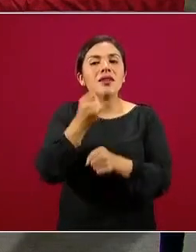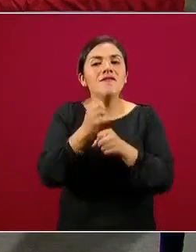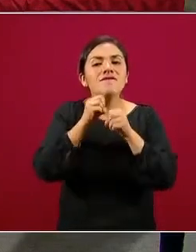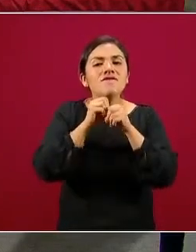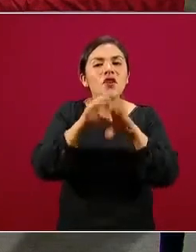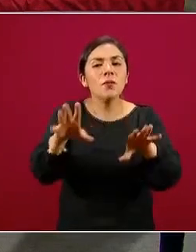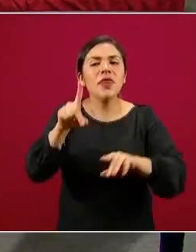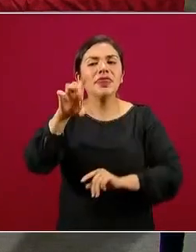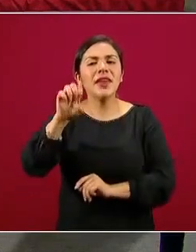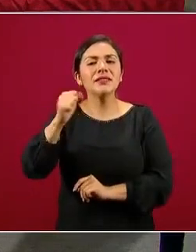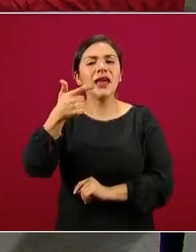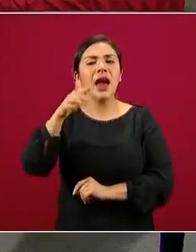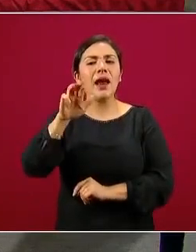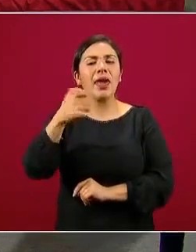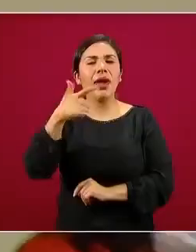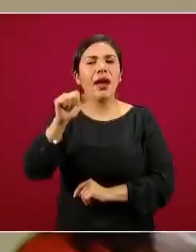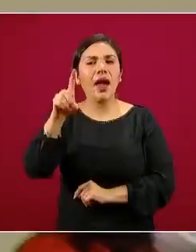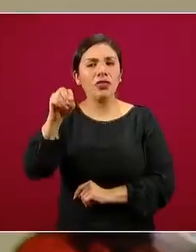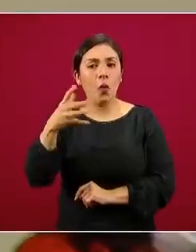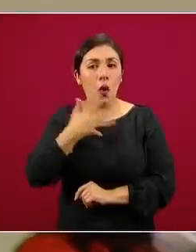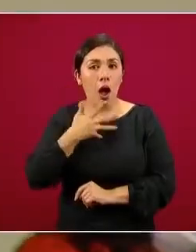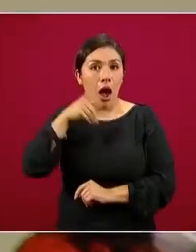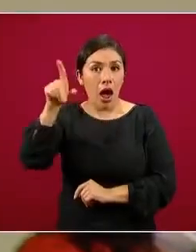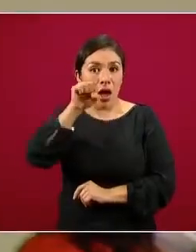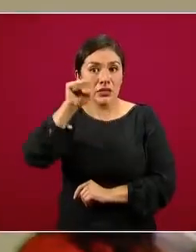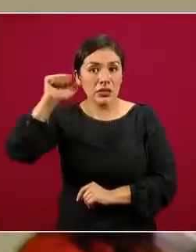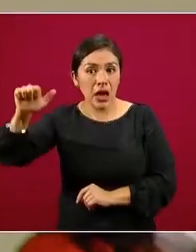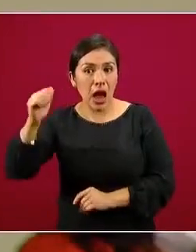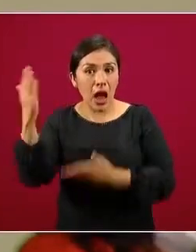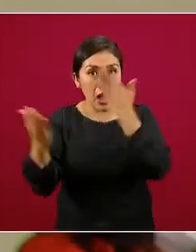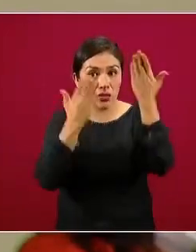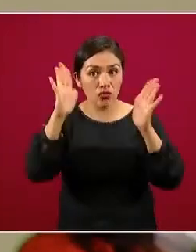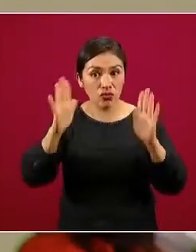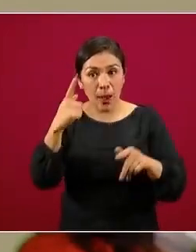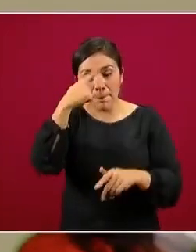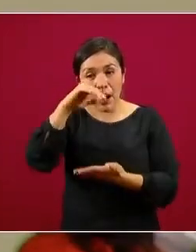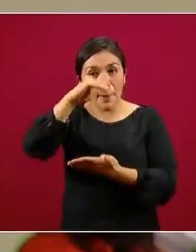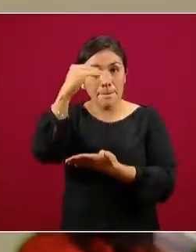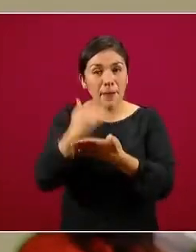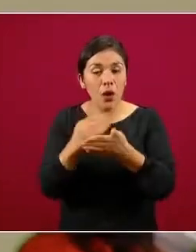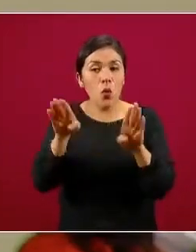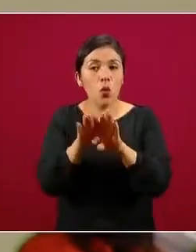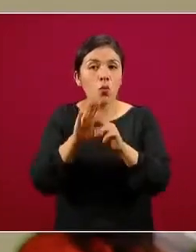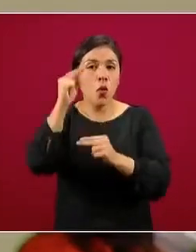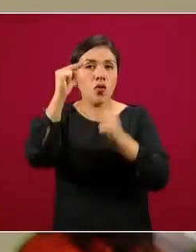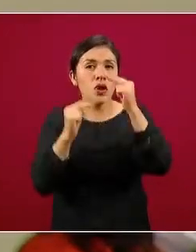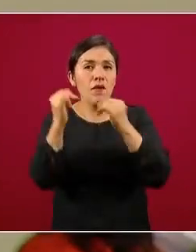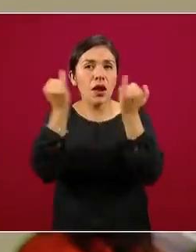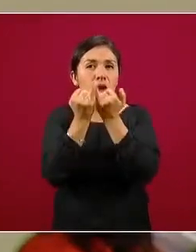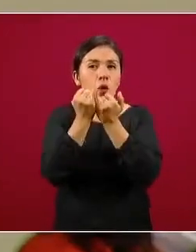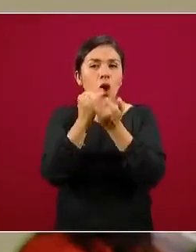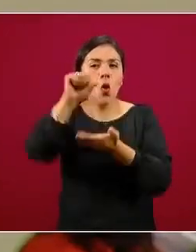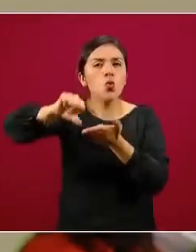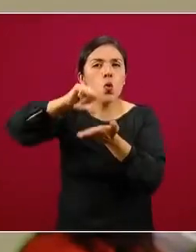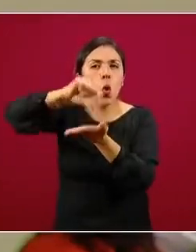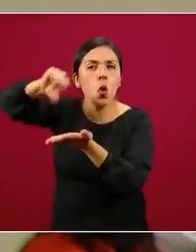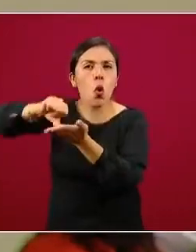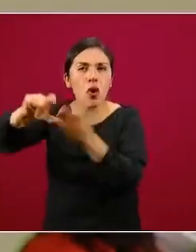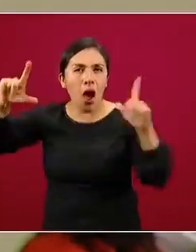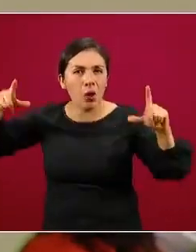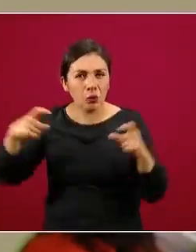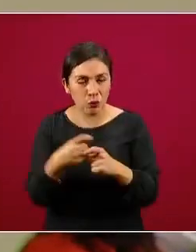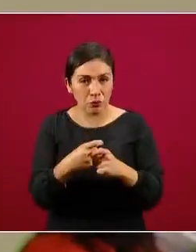si había en la secretaria el estudio al respecto de bajarlos a nivel de este de colonia y